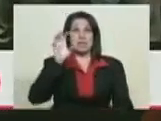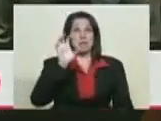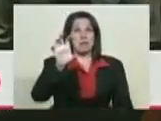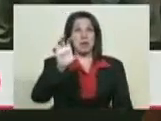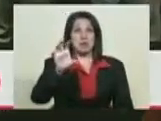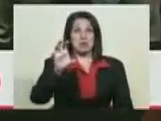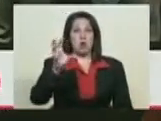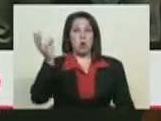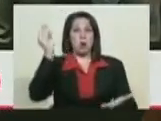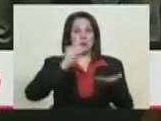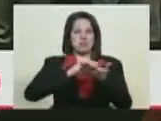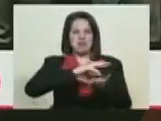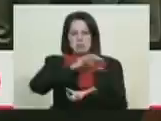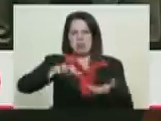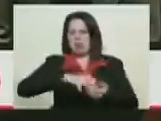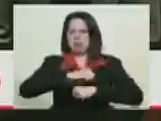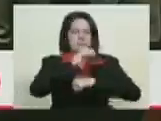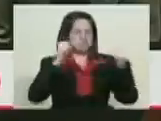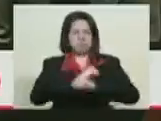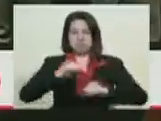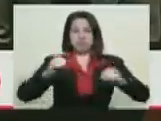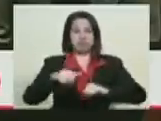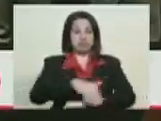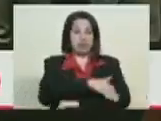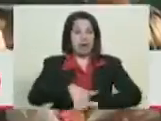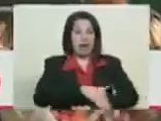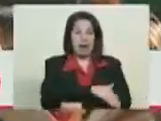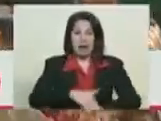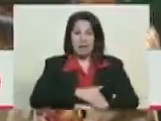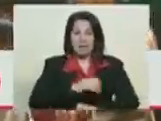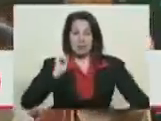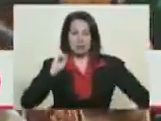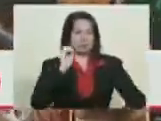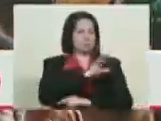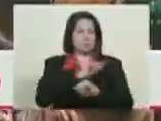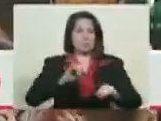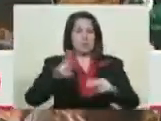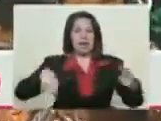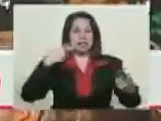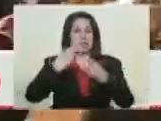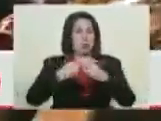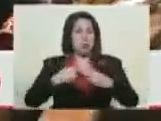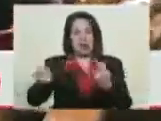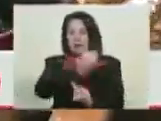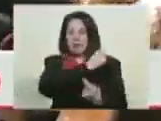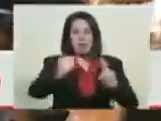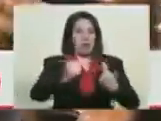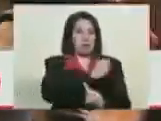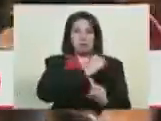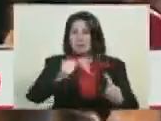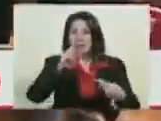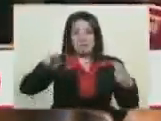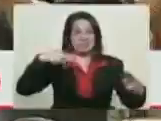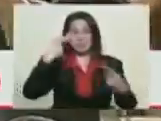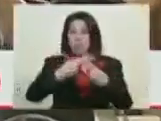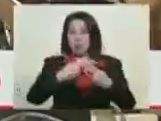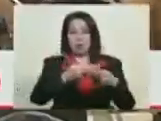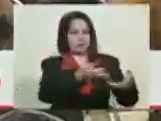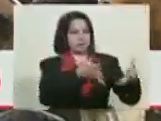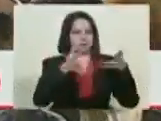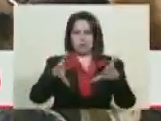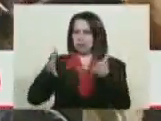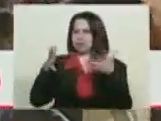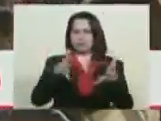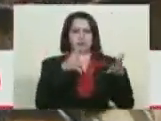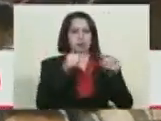una guarimba, más nunca la guarimba, más nunca la violencia. Estas victorias van